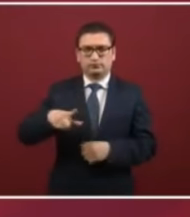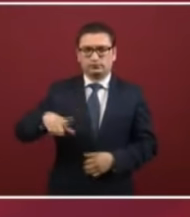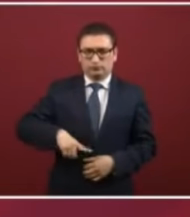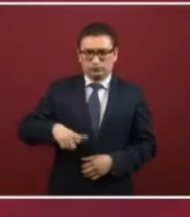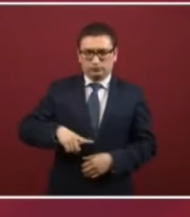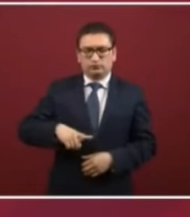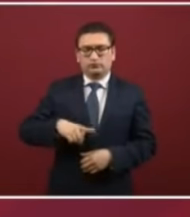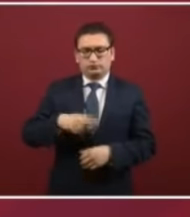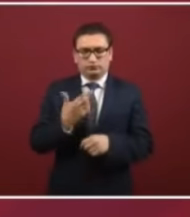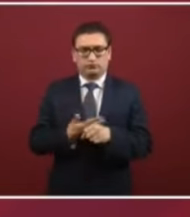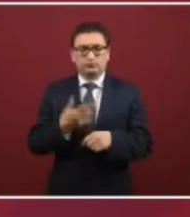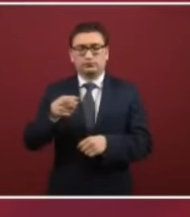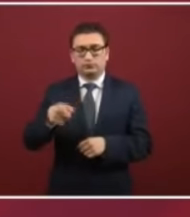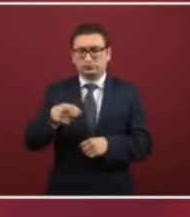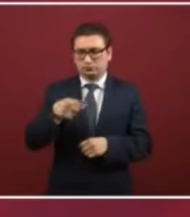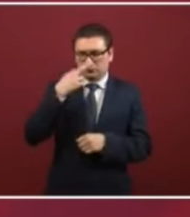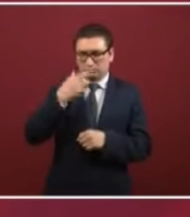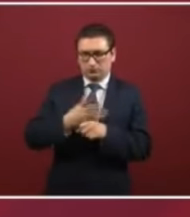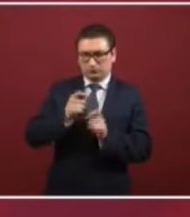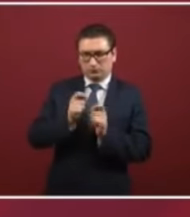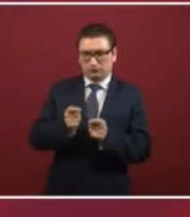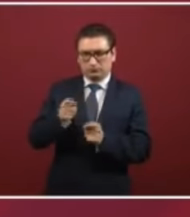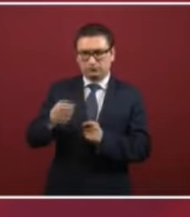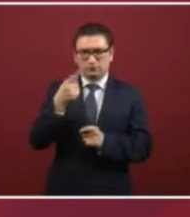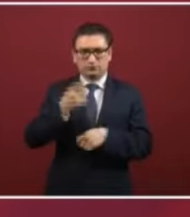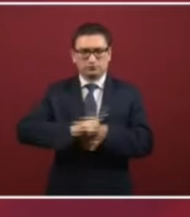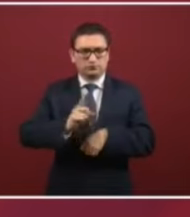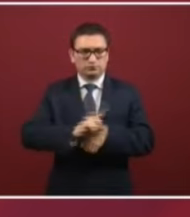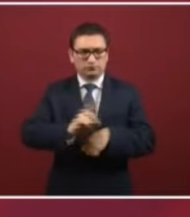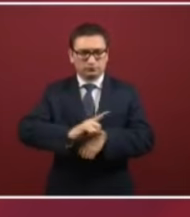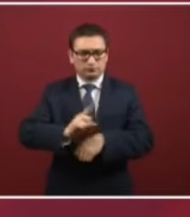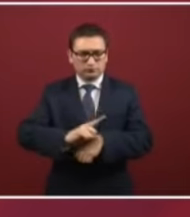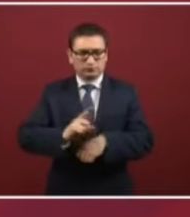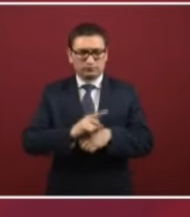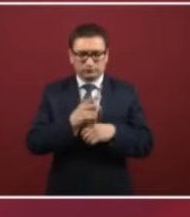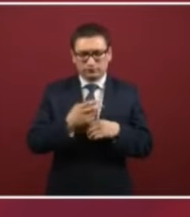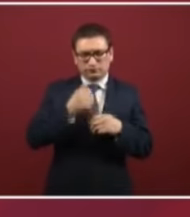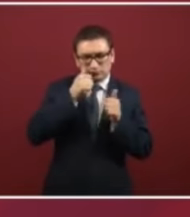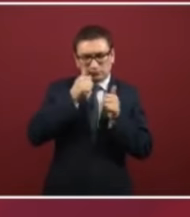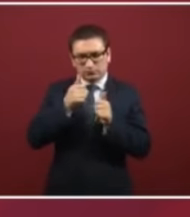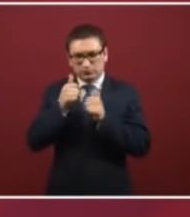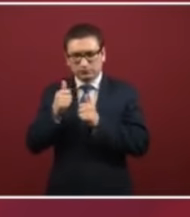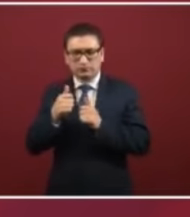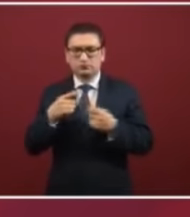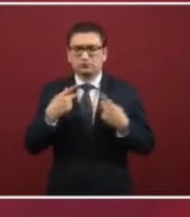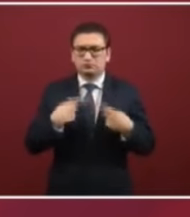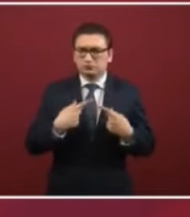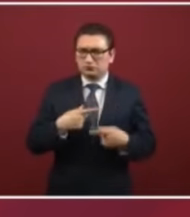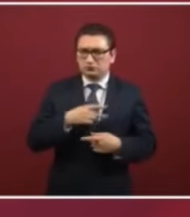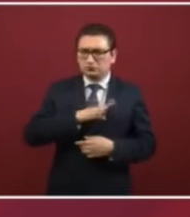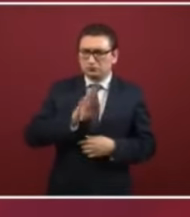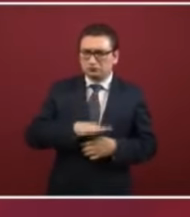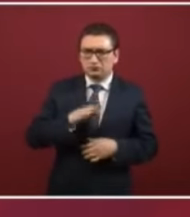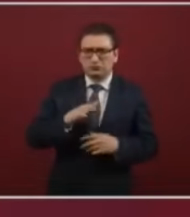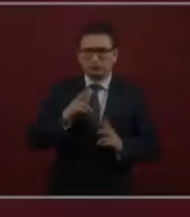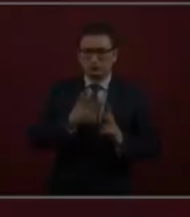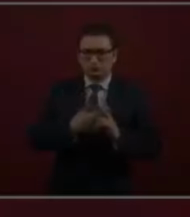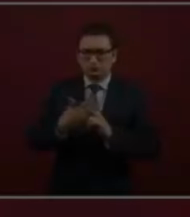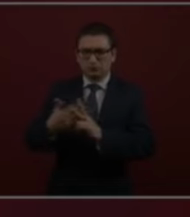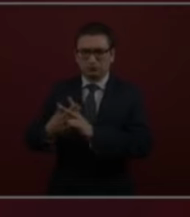Gobernación. Todos los días damos seguimiento al número de homicidios